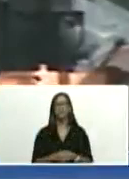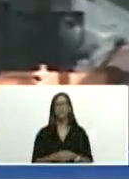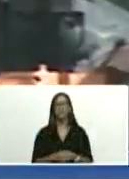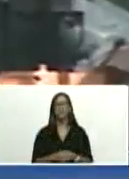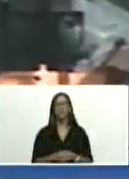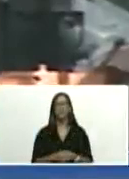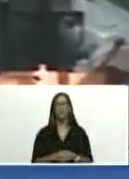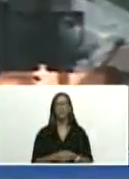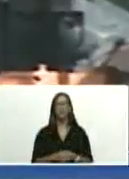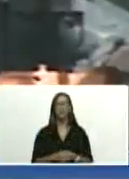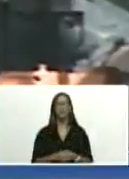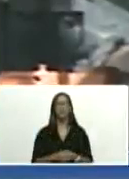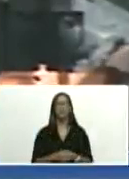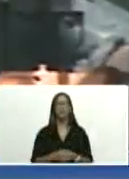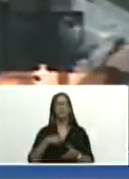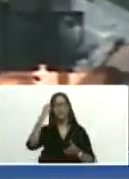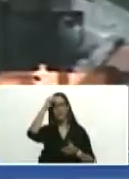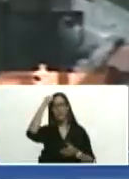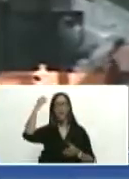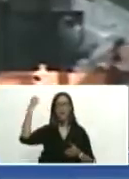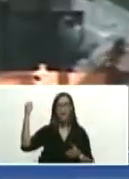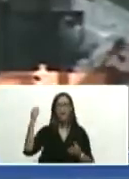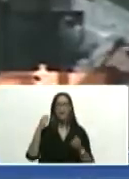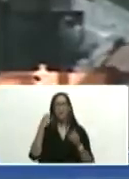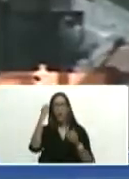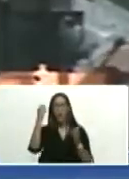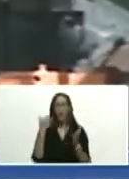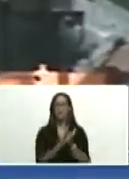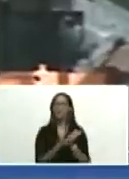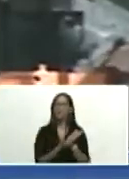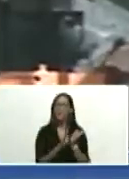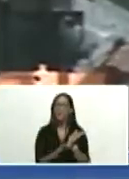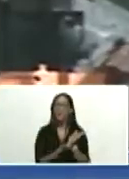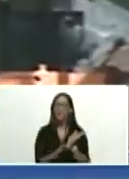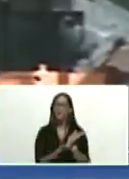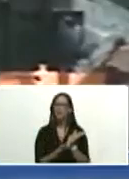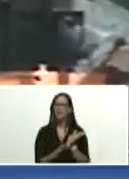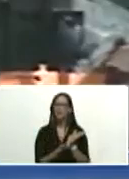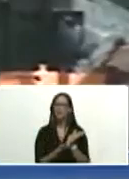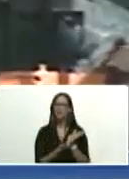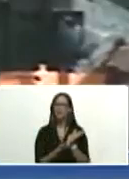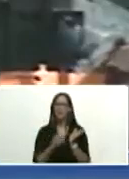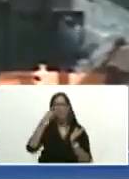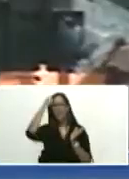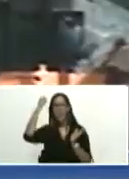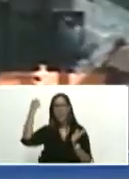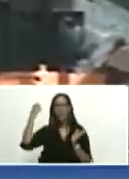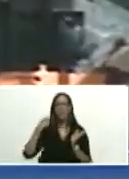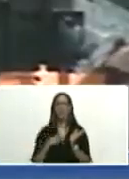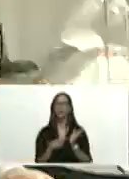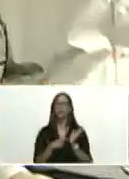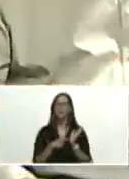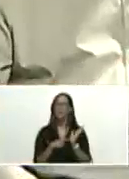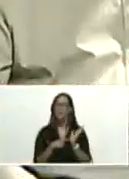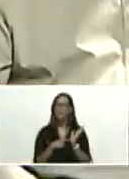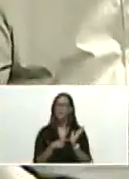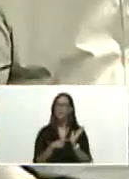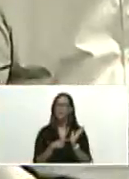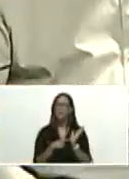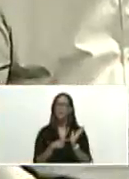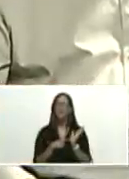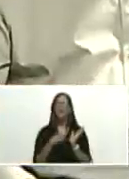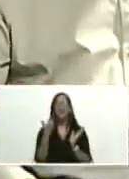caen en el teorismo Jesús Martínez el terrorismo que es